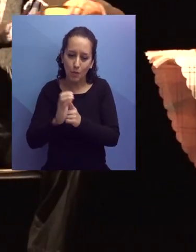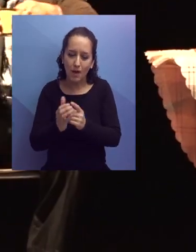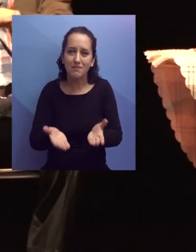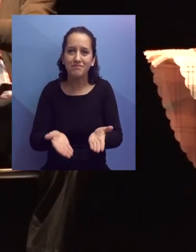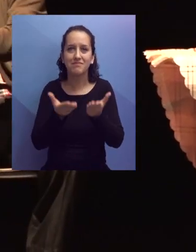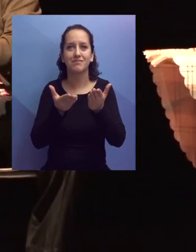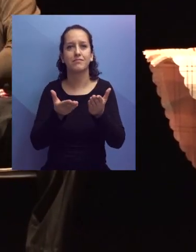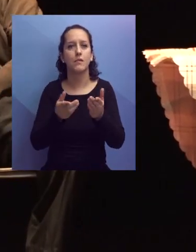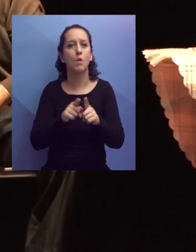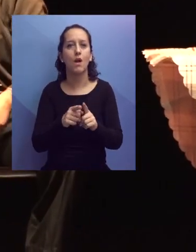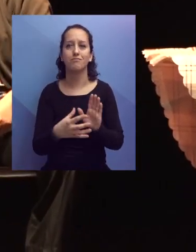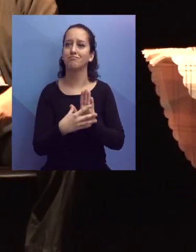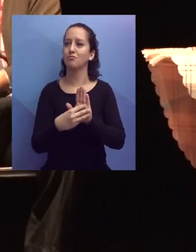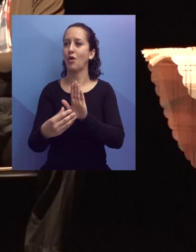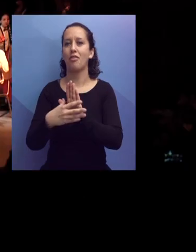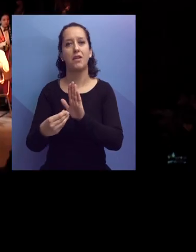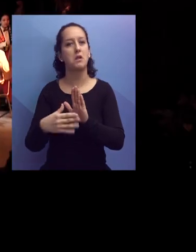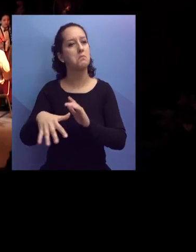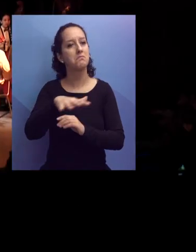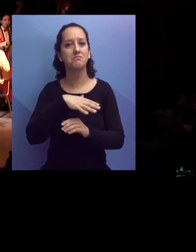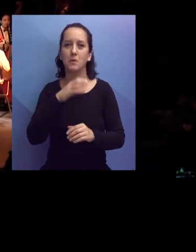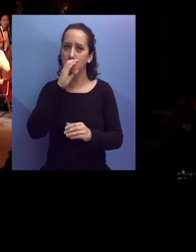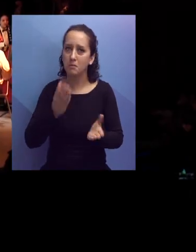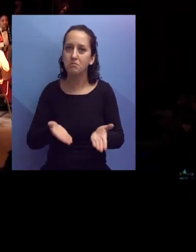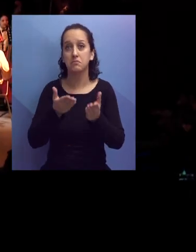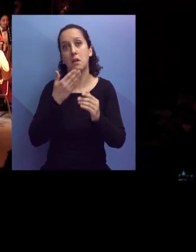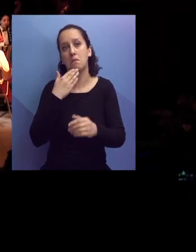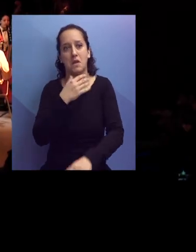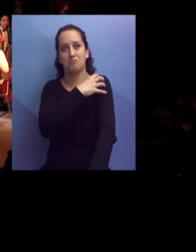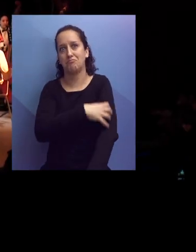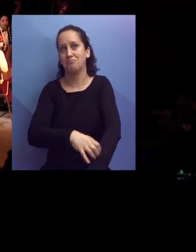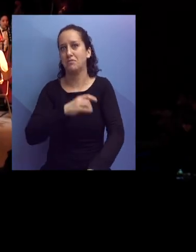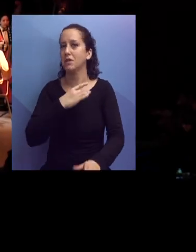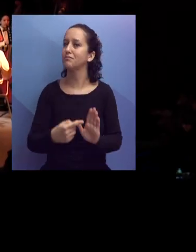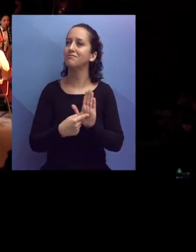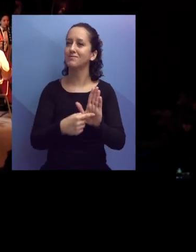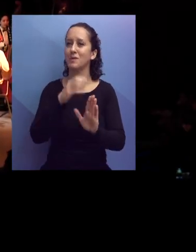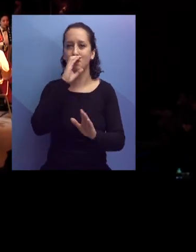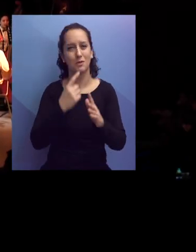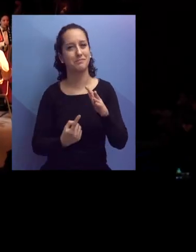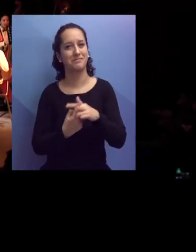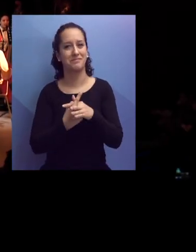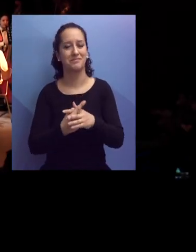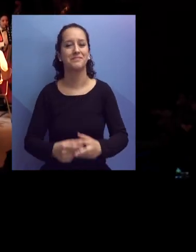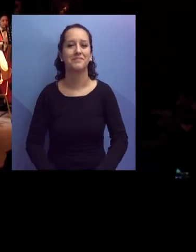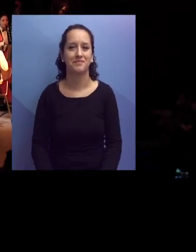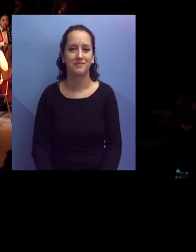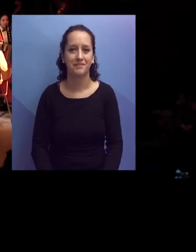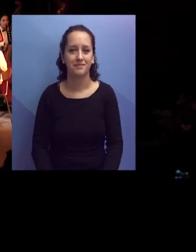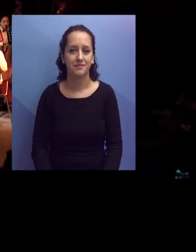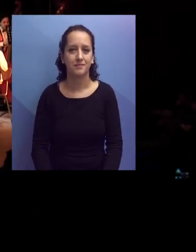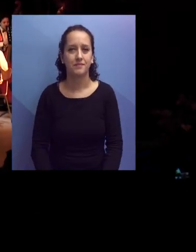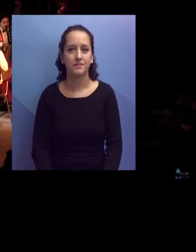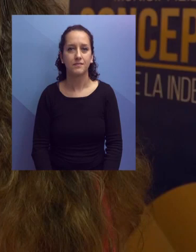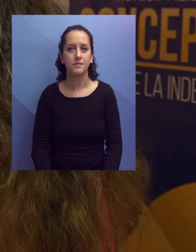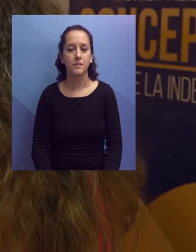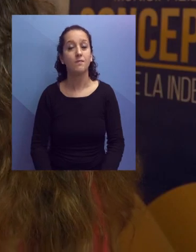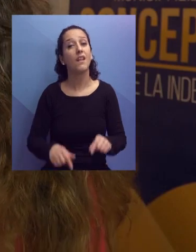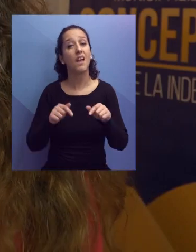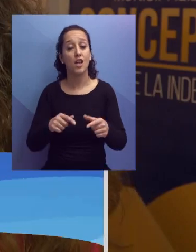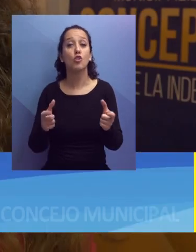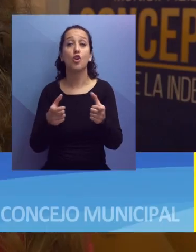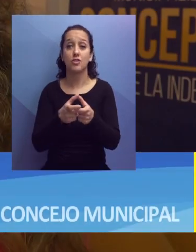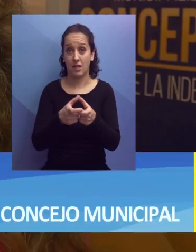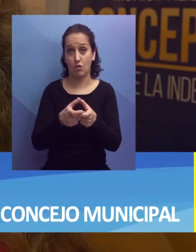ámbito cultural y se vaya consolidando como referente a nivel local y nacional. Desde el Consejo